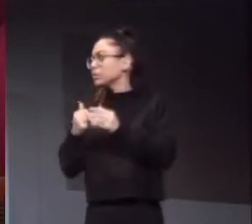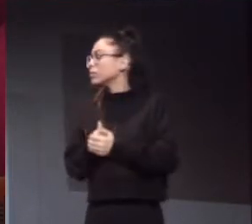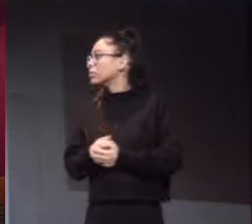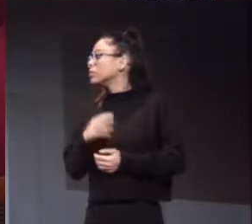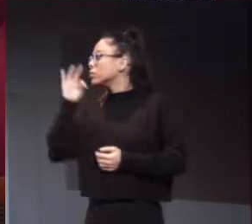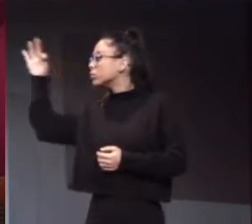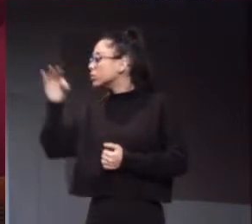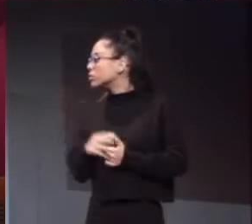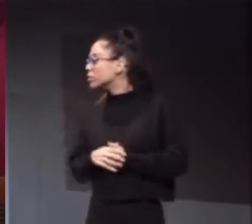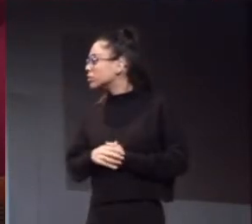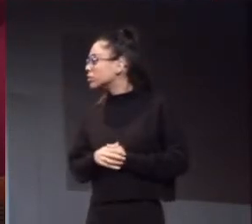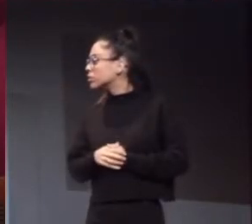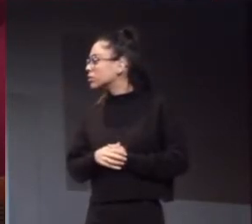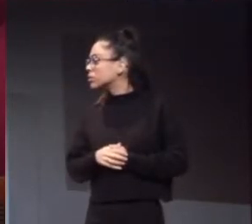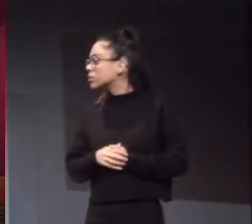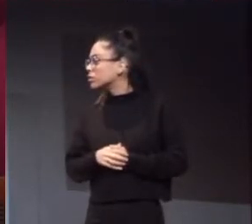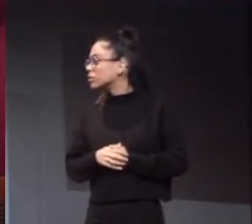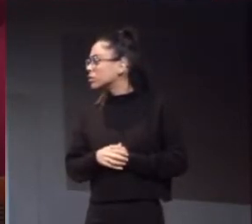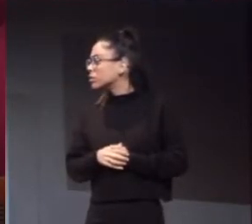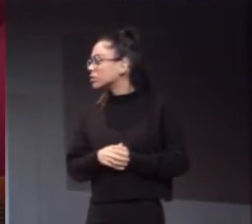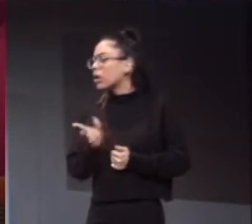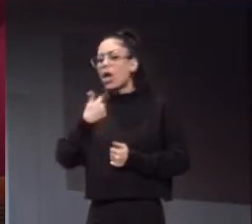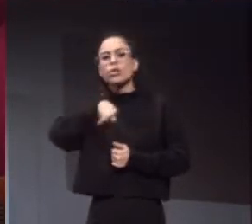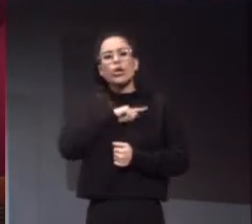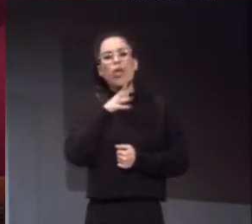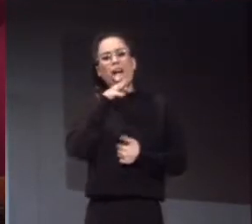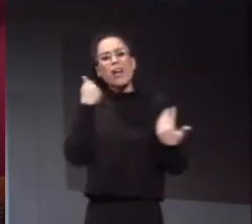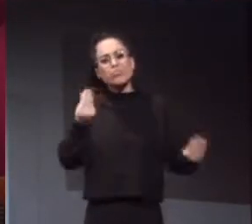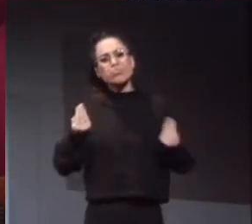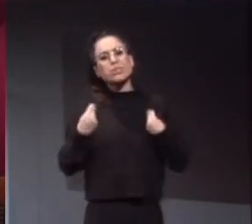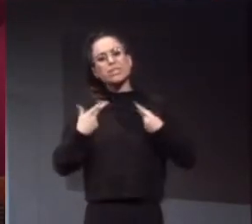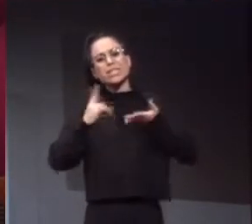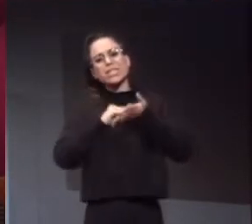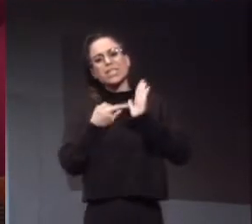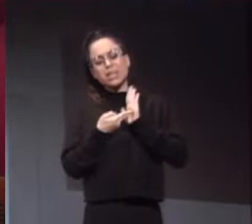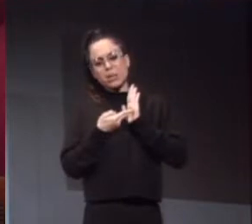vivimos en un el sistema totalmente